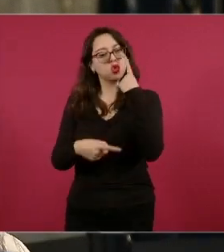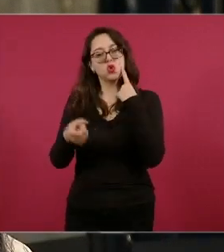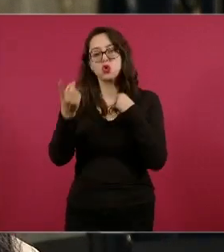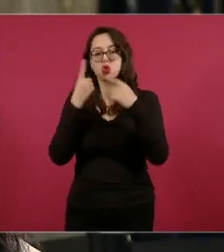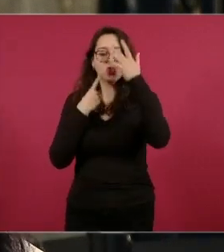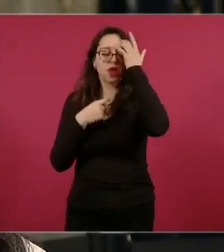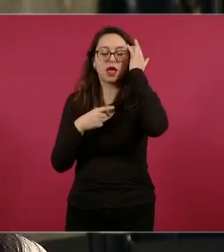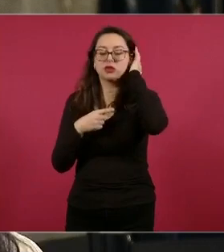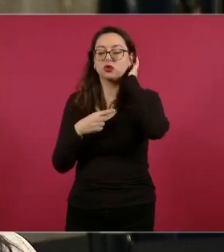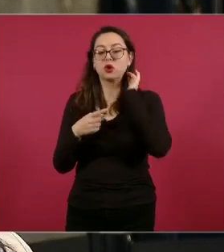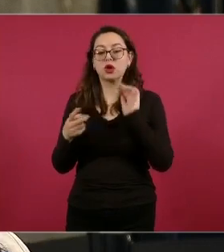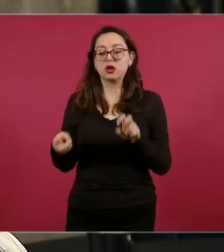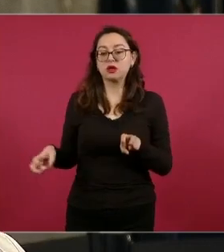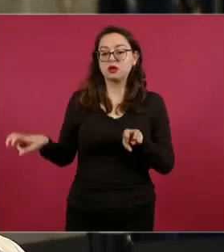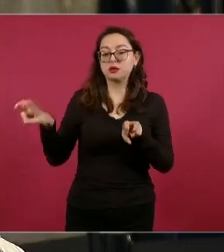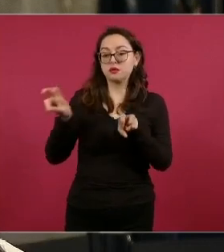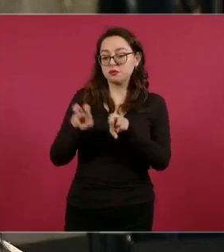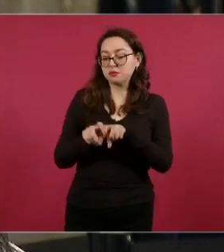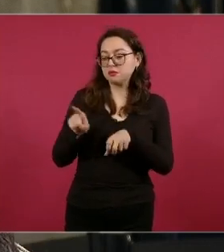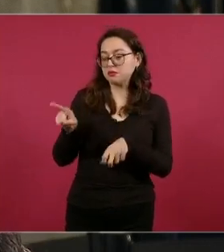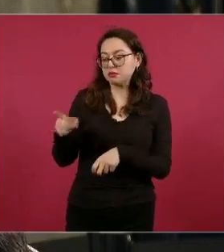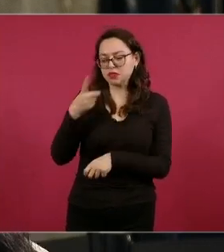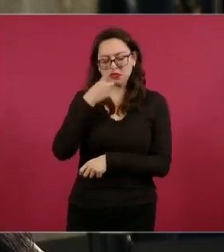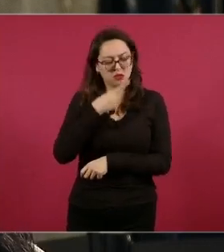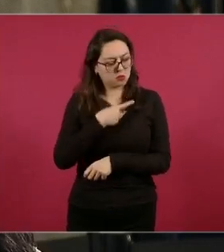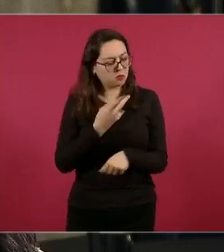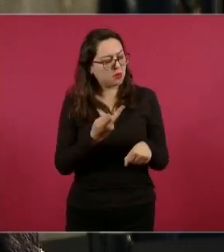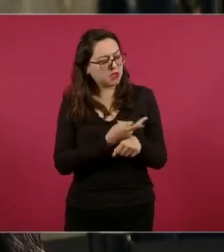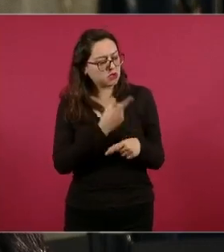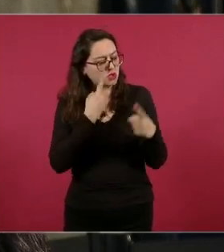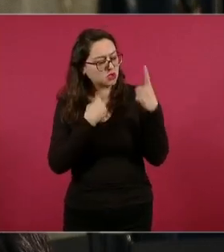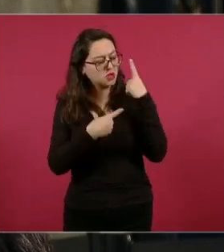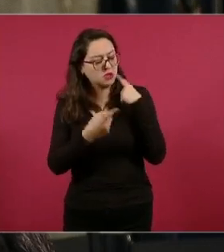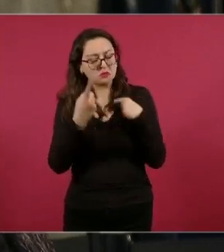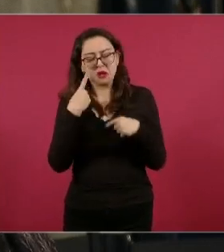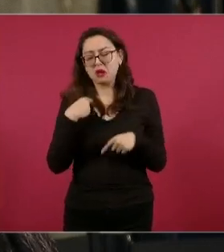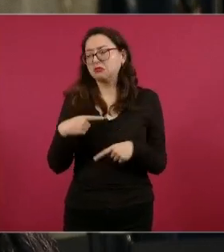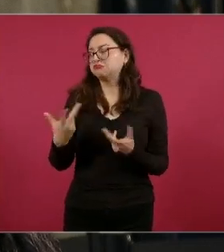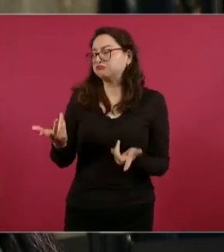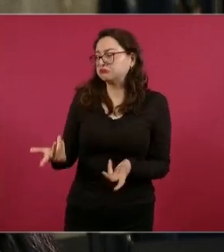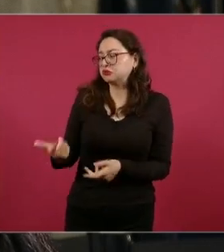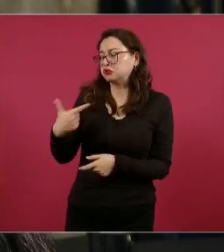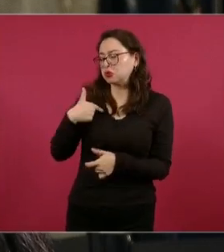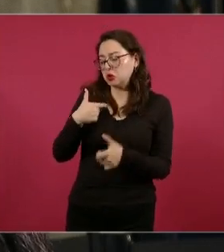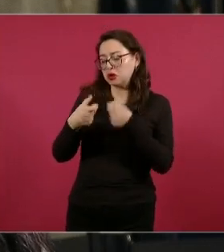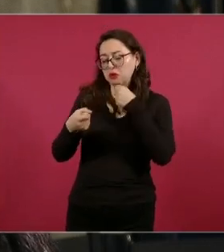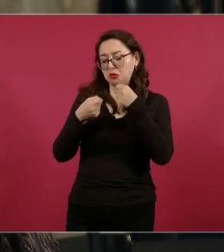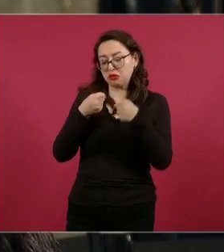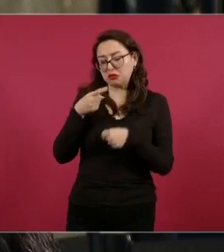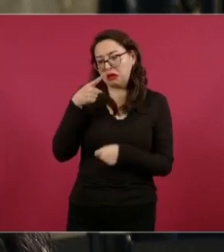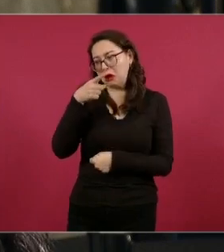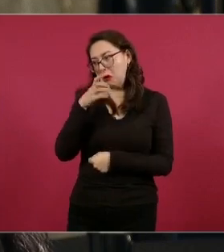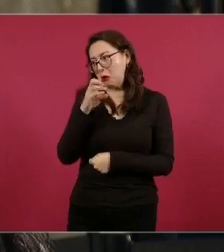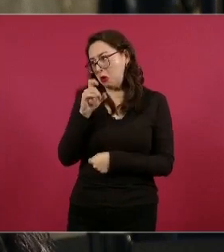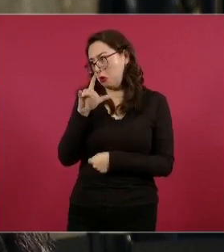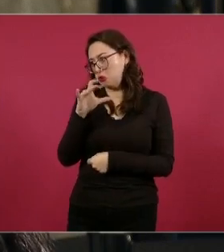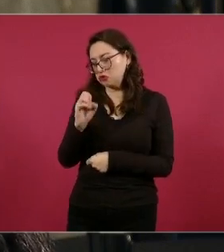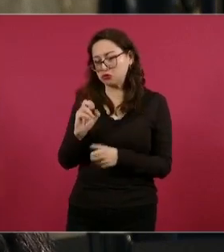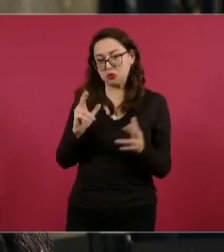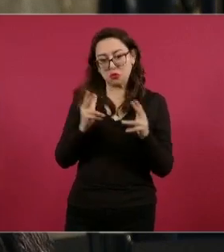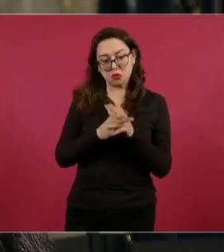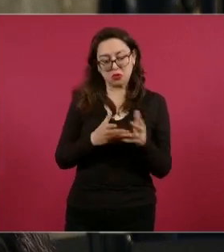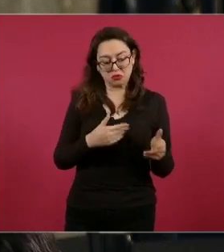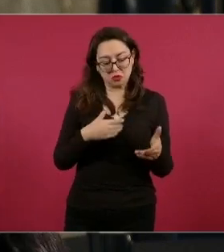viajaba al lado mío una persona y me dijo que era médico y me preguntó que por qué. Le dije que pues yo era reportero y había sucedido esto, y